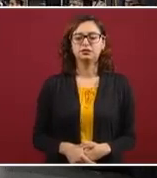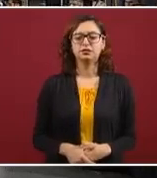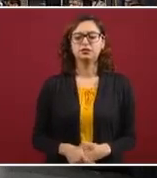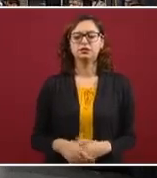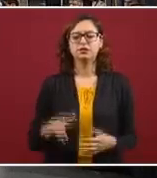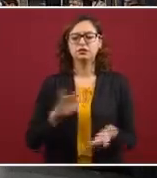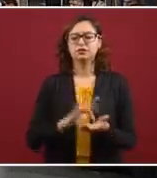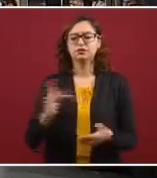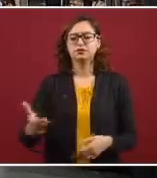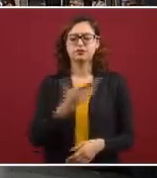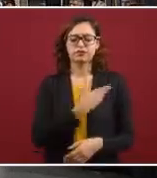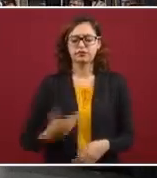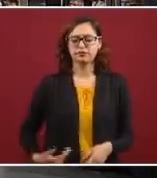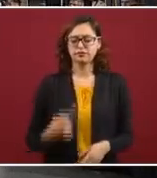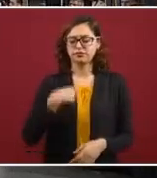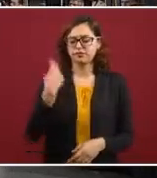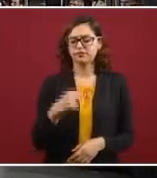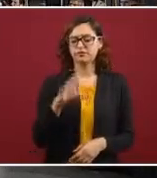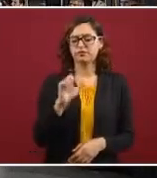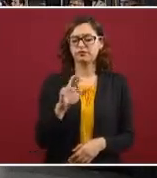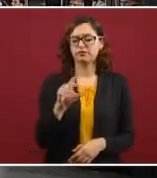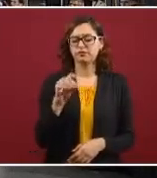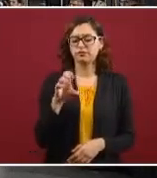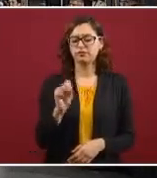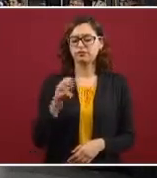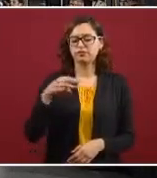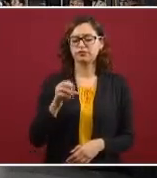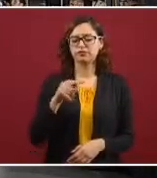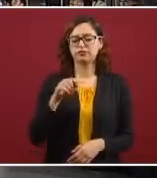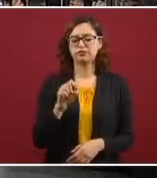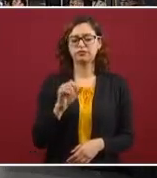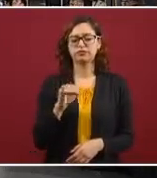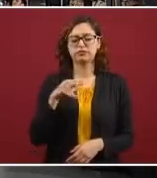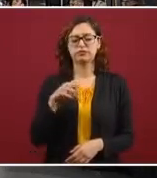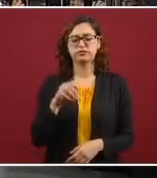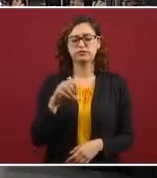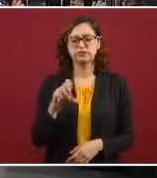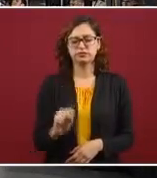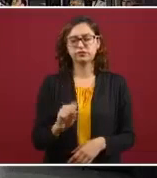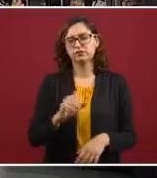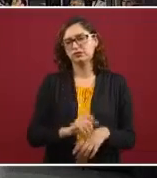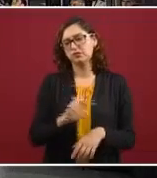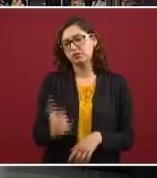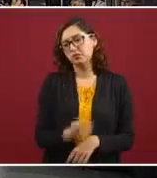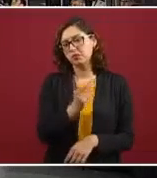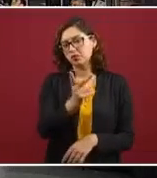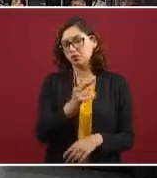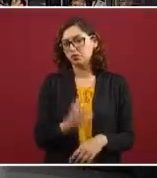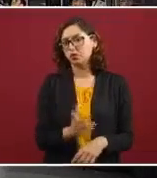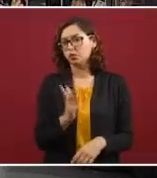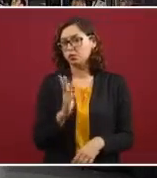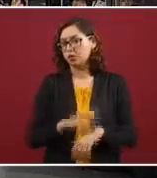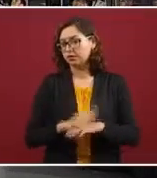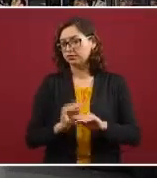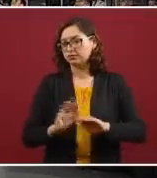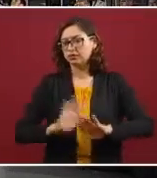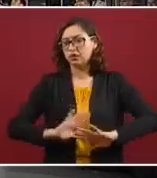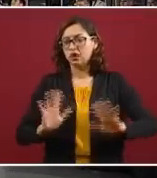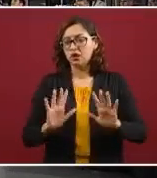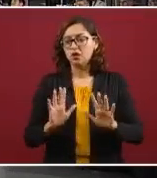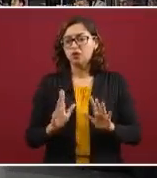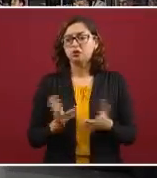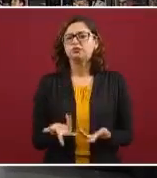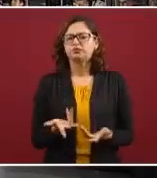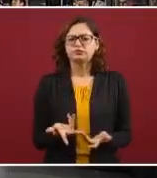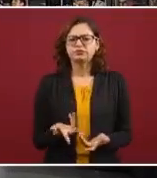Gracias, señor presidente. Carlos Montesinos de la Hoguera. Señores funcionarios, buen día a todos. Entonces, nada más nos queda claro cuáles fueron las motivaciones